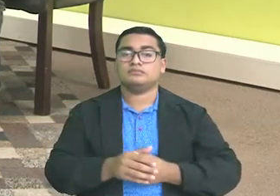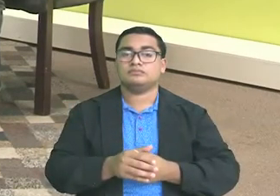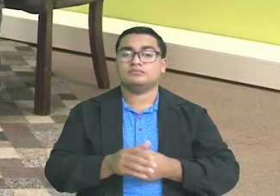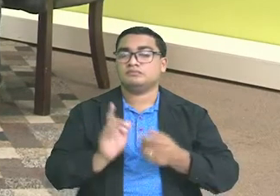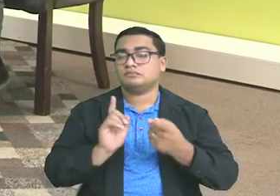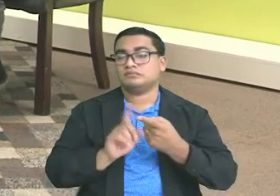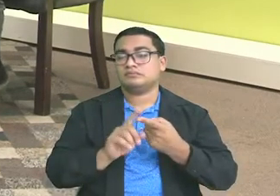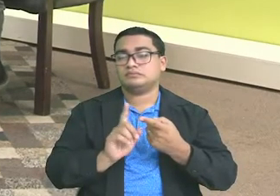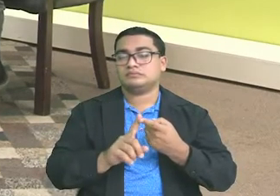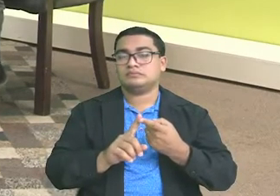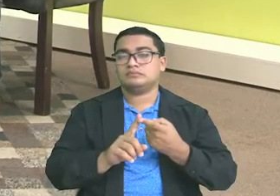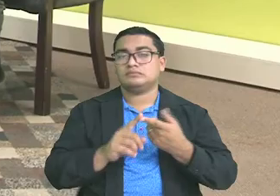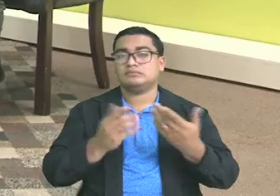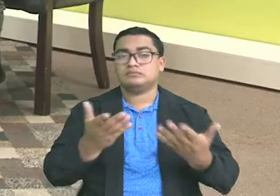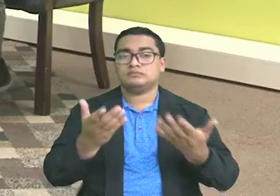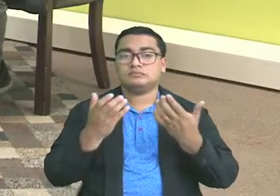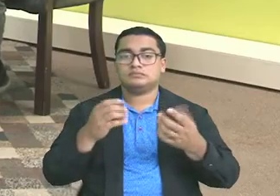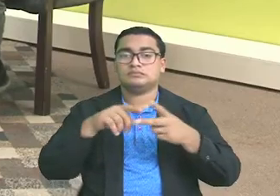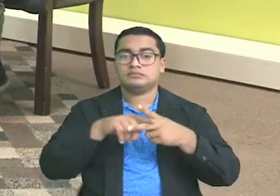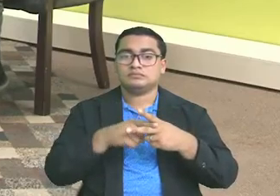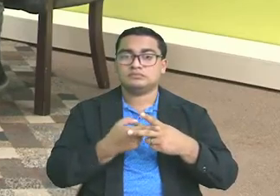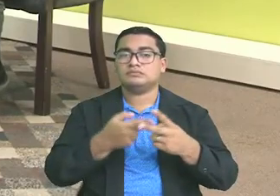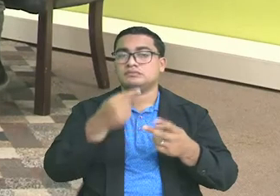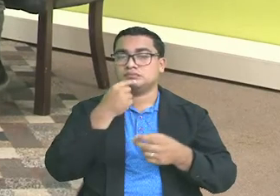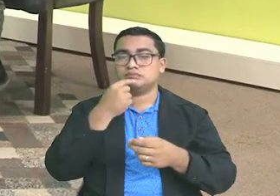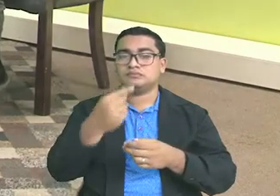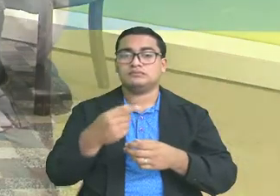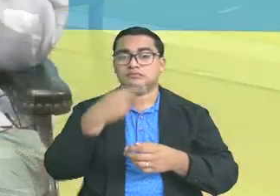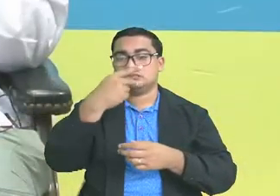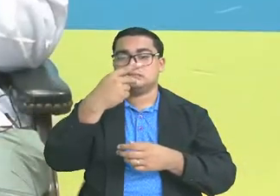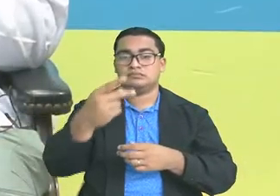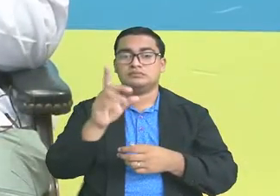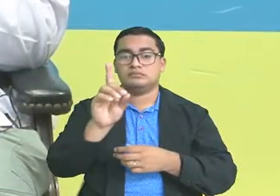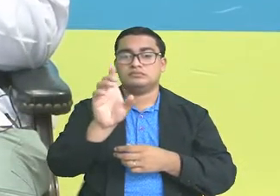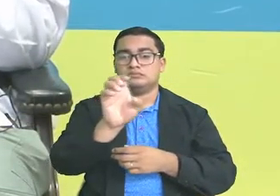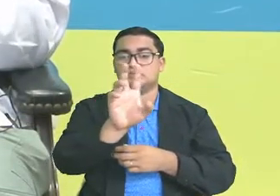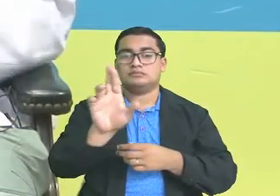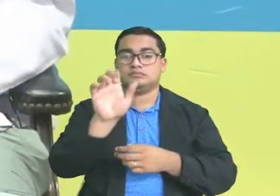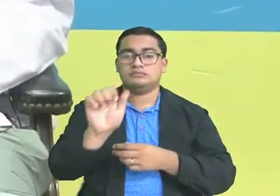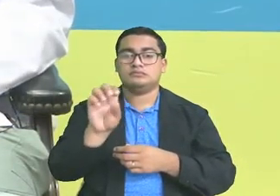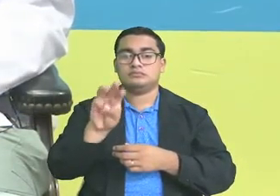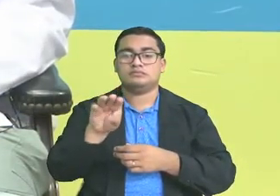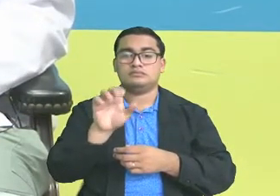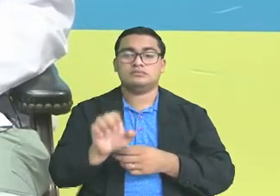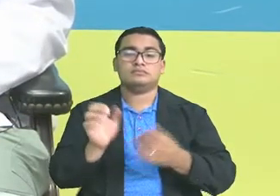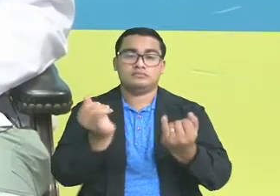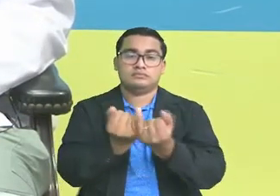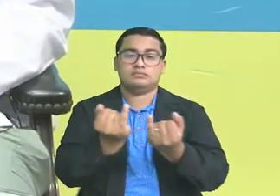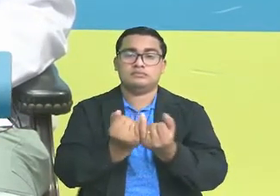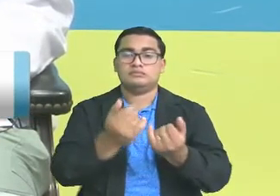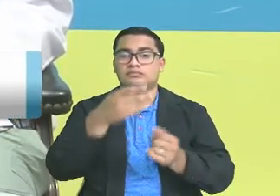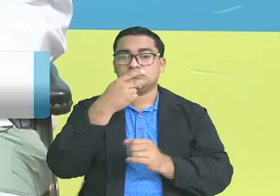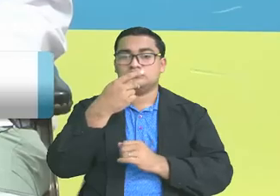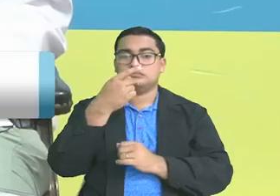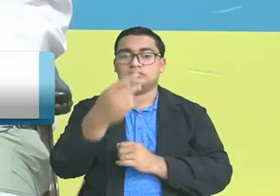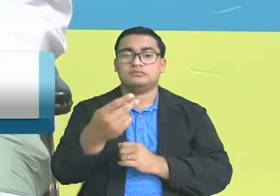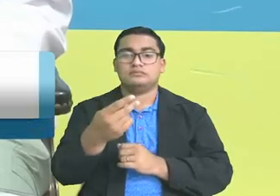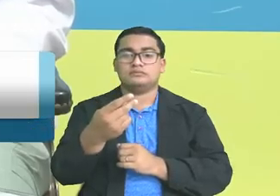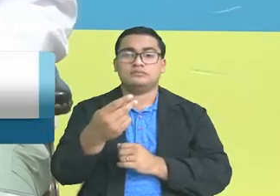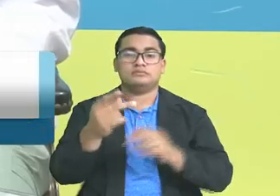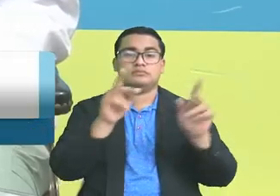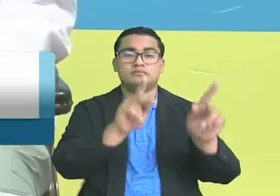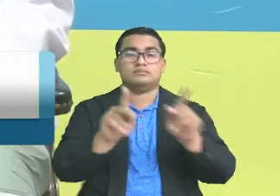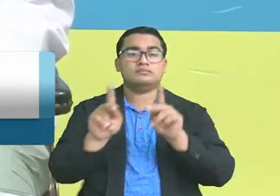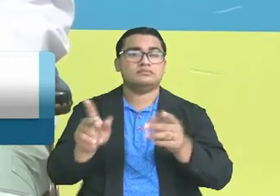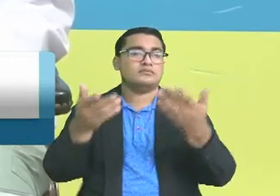Primero quisiera iniciar diciendo que la palabra derrame cerebral es una palabra que utilizamos